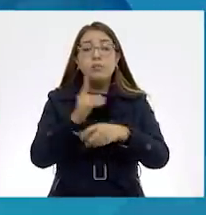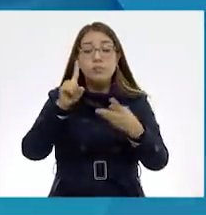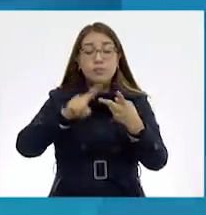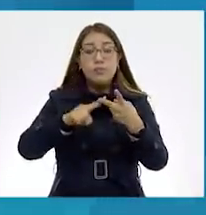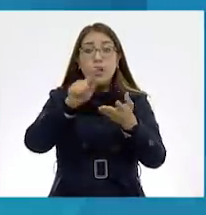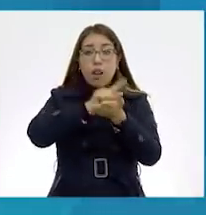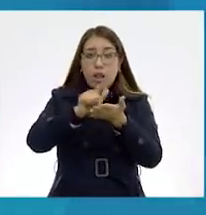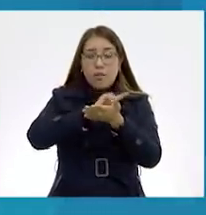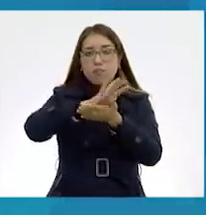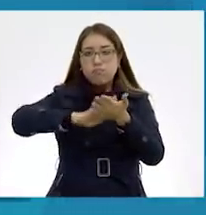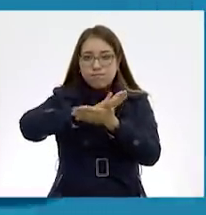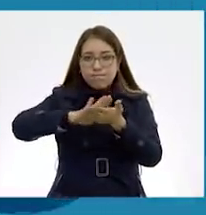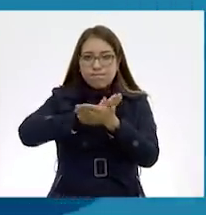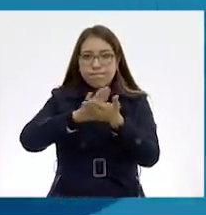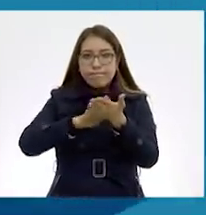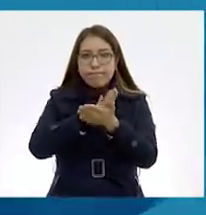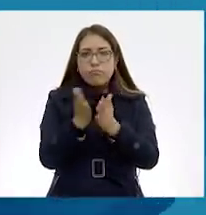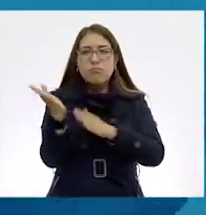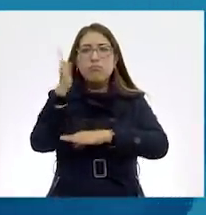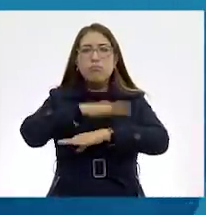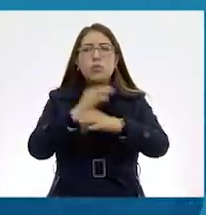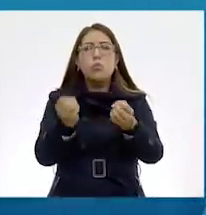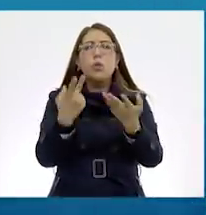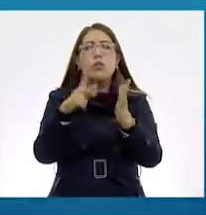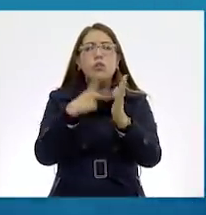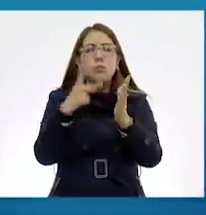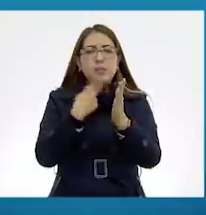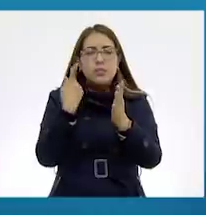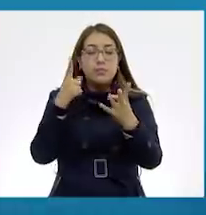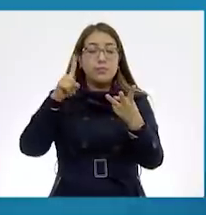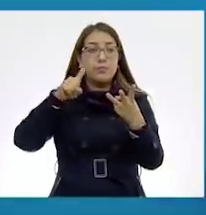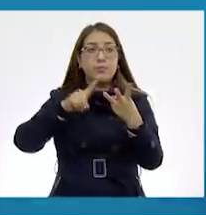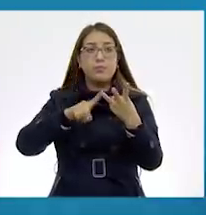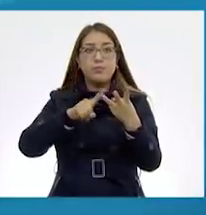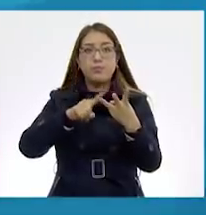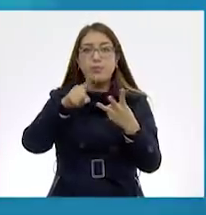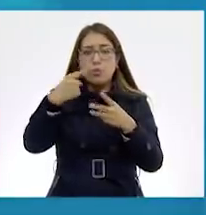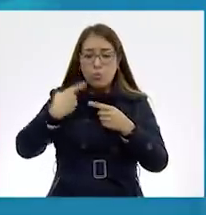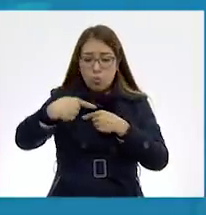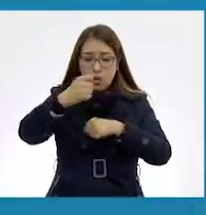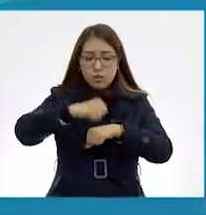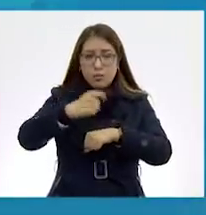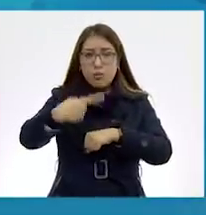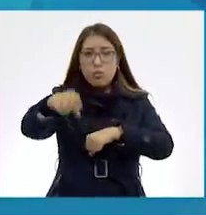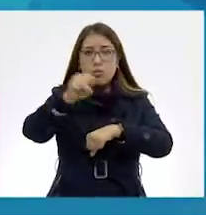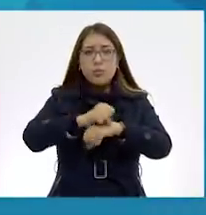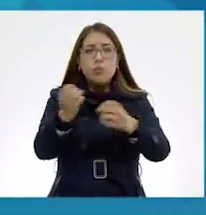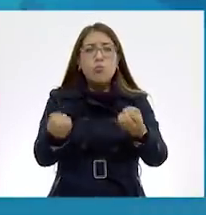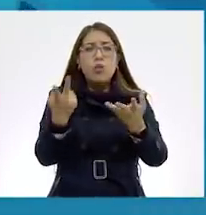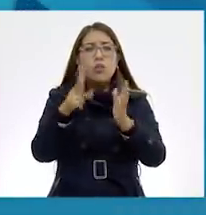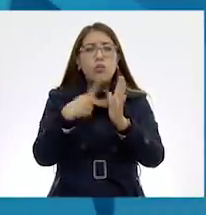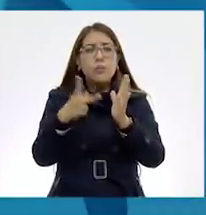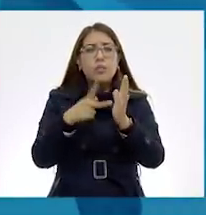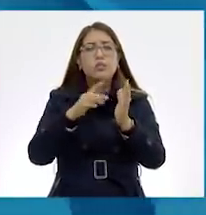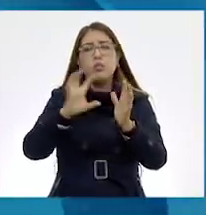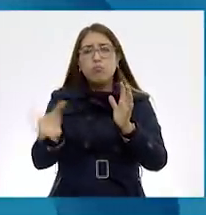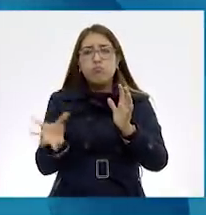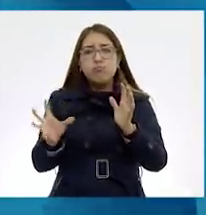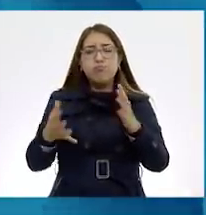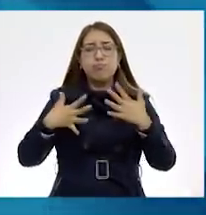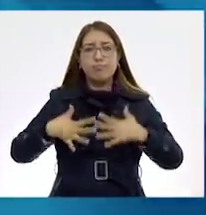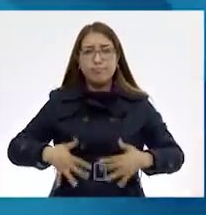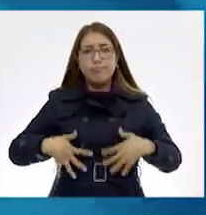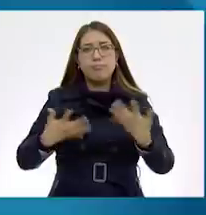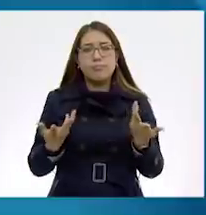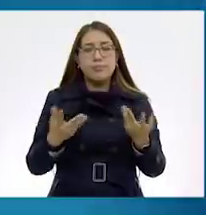los platos durante el día? ¿Cuántas veces por semana lavas la ropa? ¿Cuando te cepillas tus